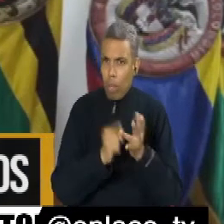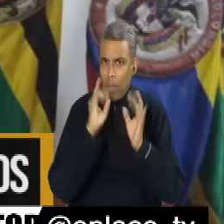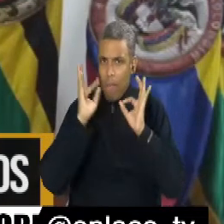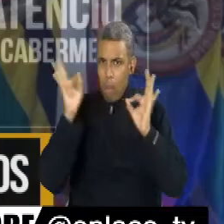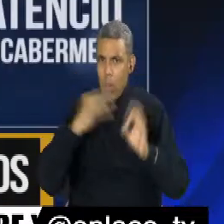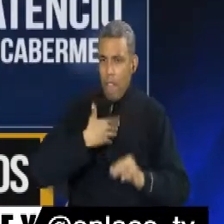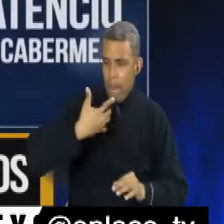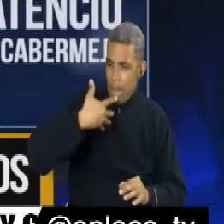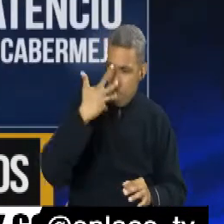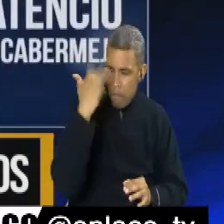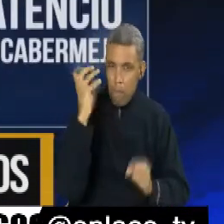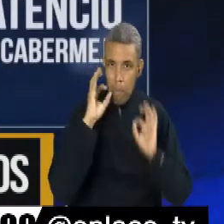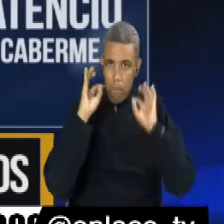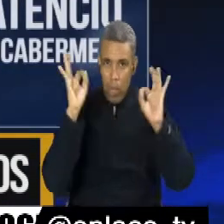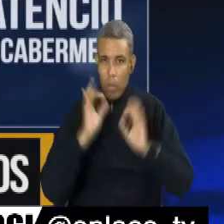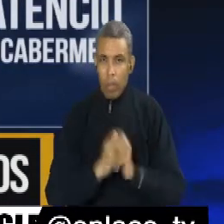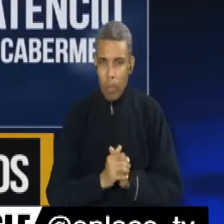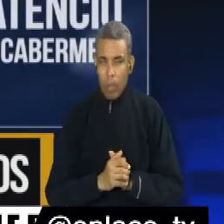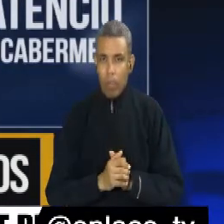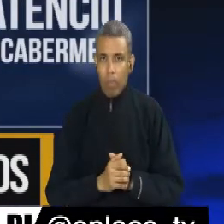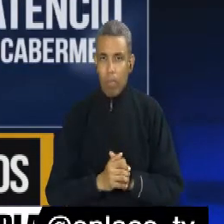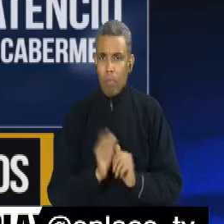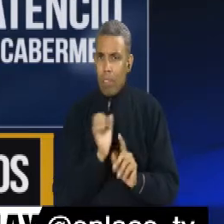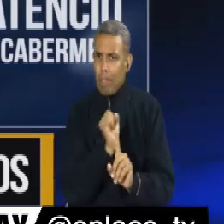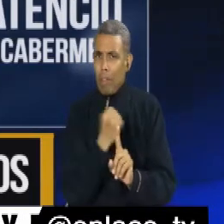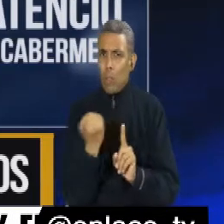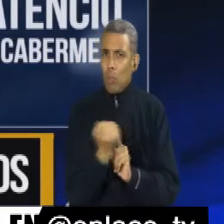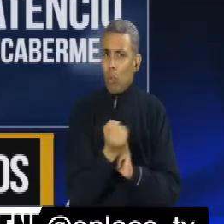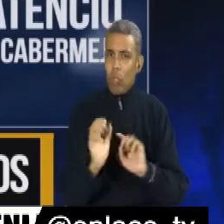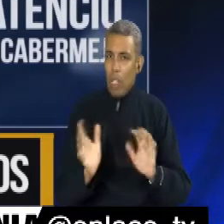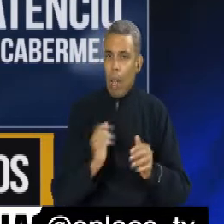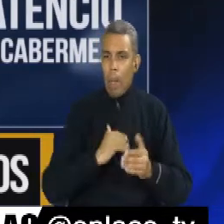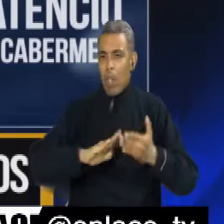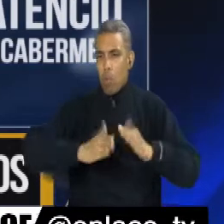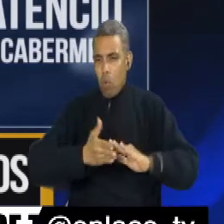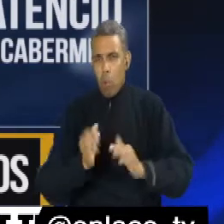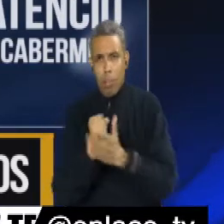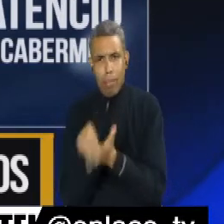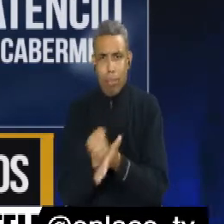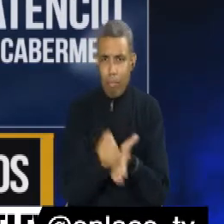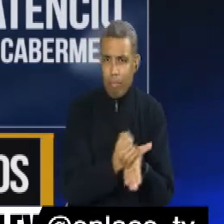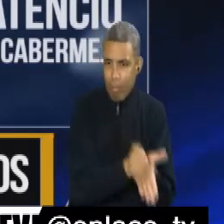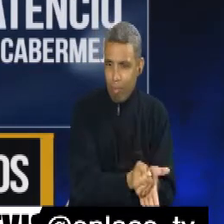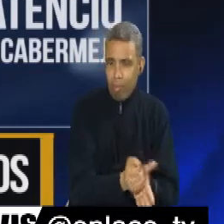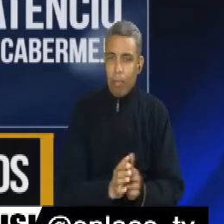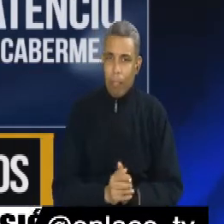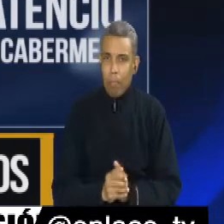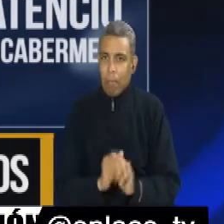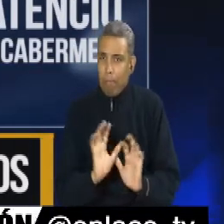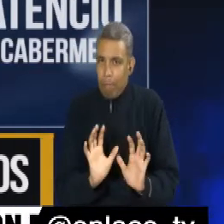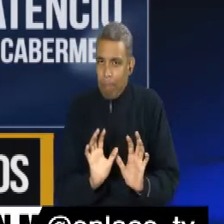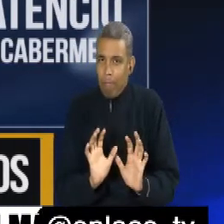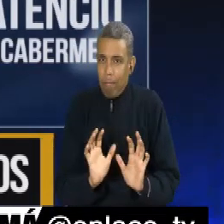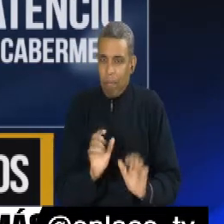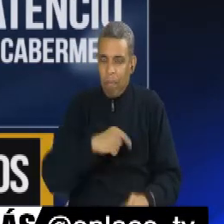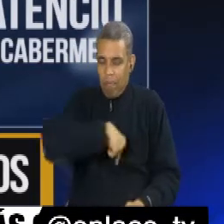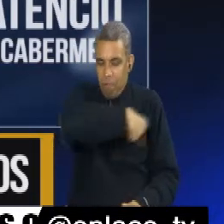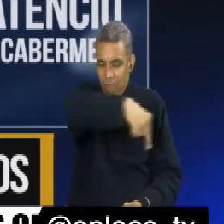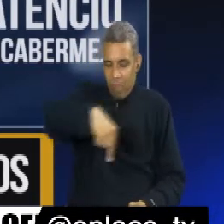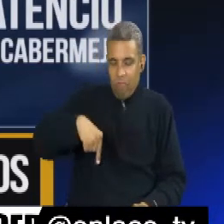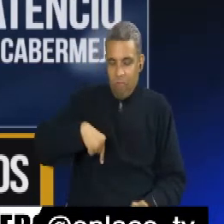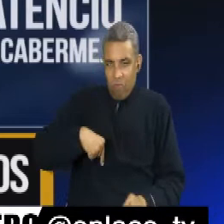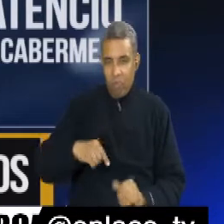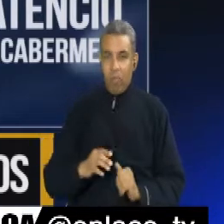servicios públicos. Típicamente social y comunitaria. A honores causas somos elegidos por